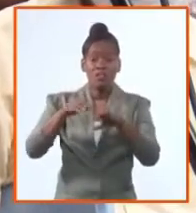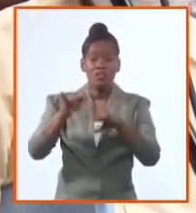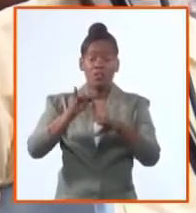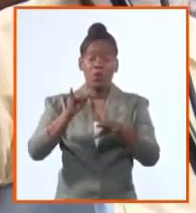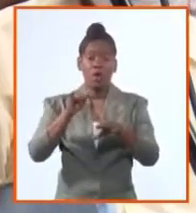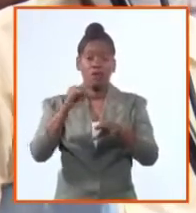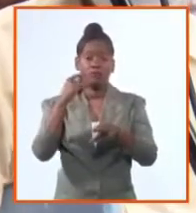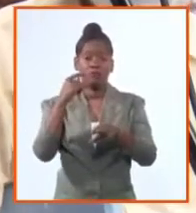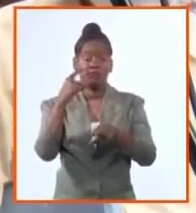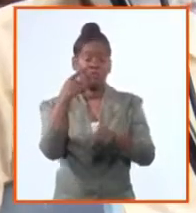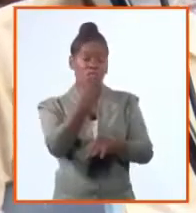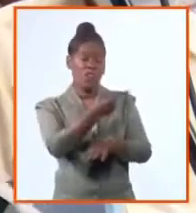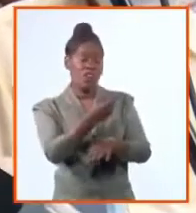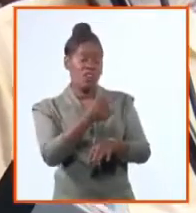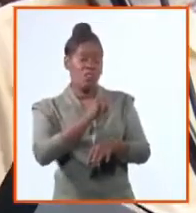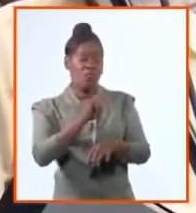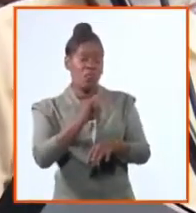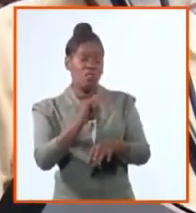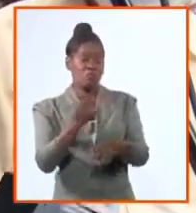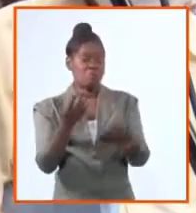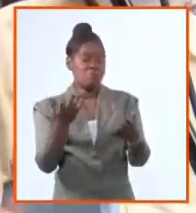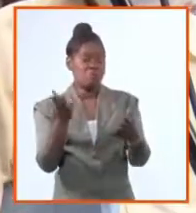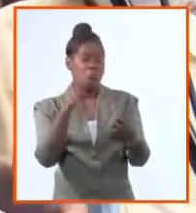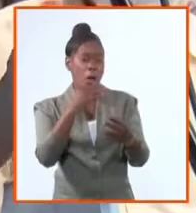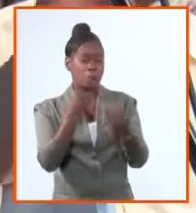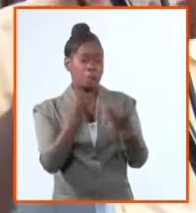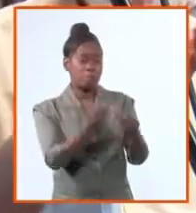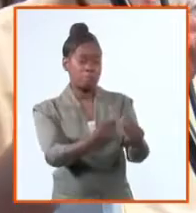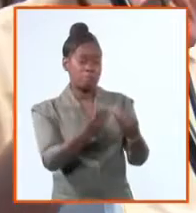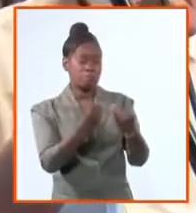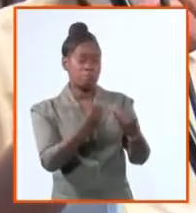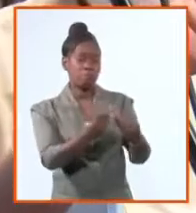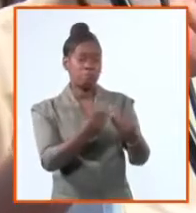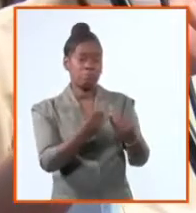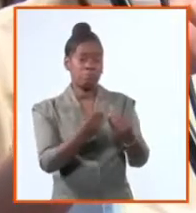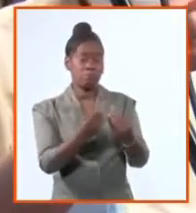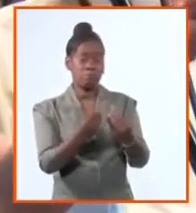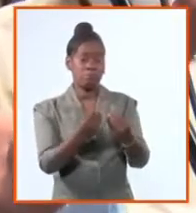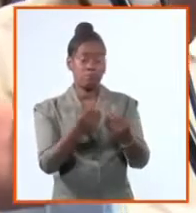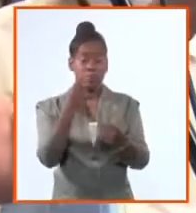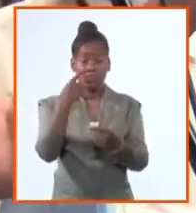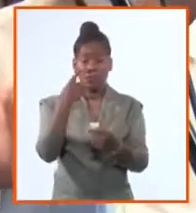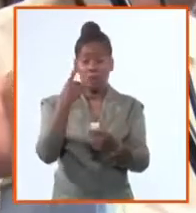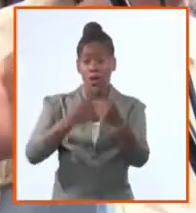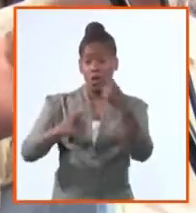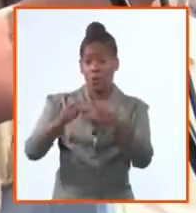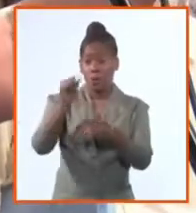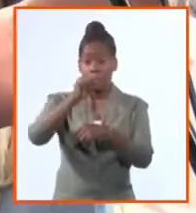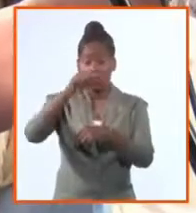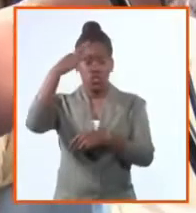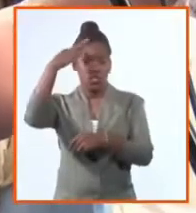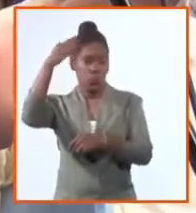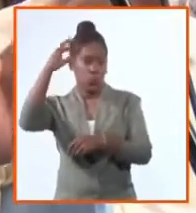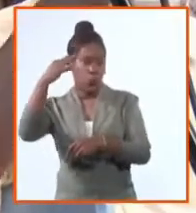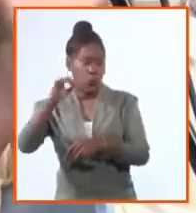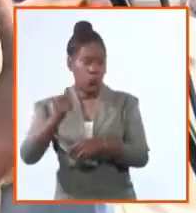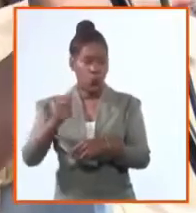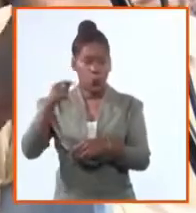apreciadas, las más dejadas al final, y sin embargo, psicólogos, sociólogos,